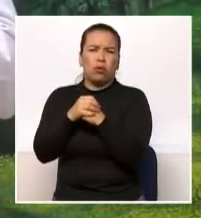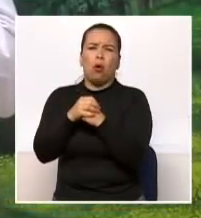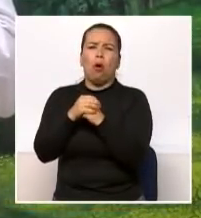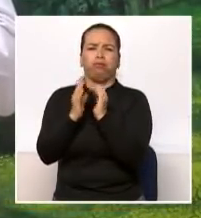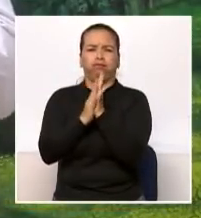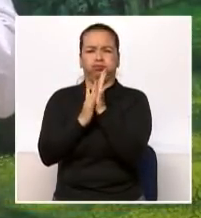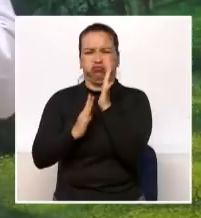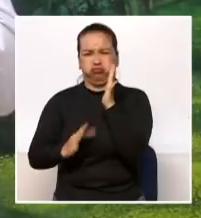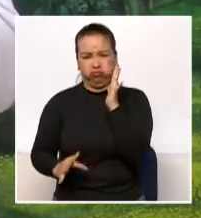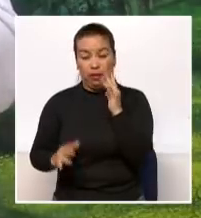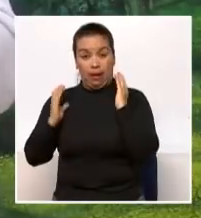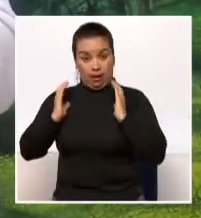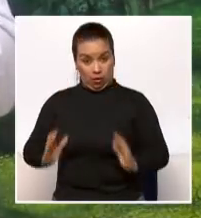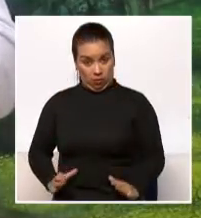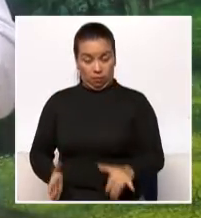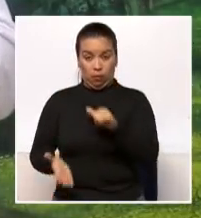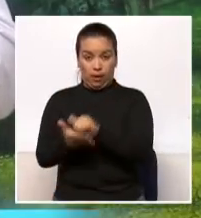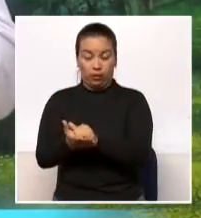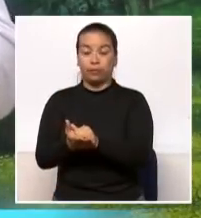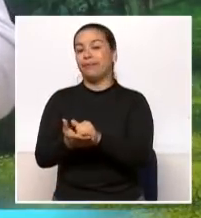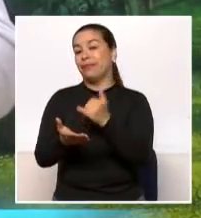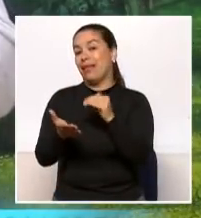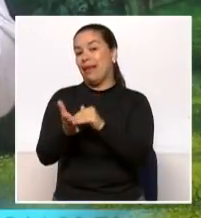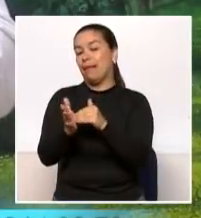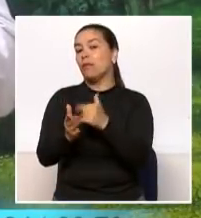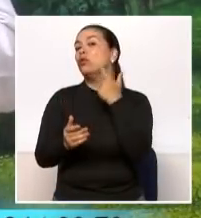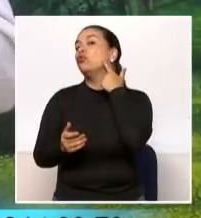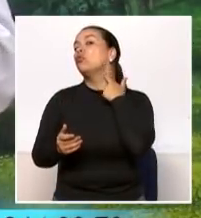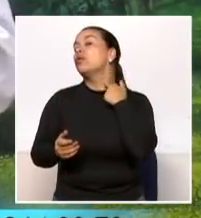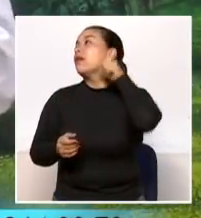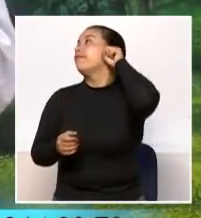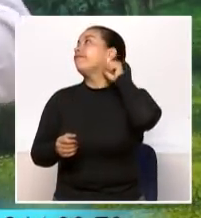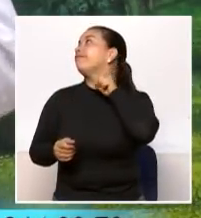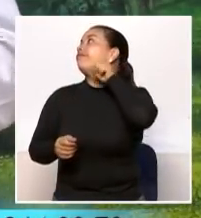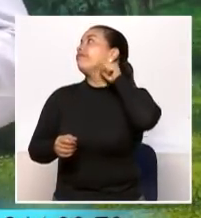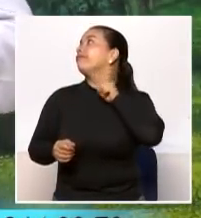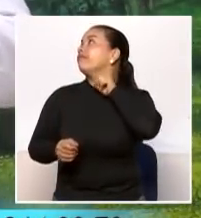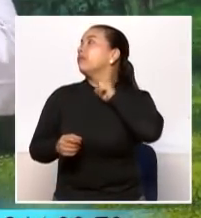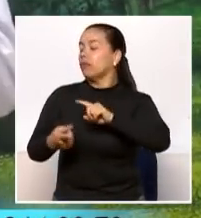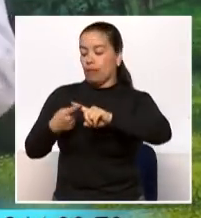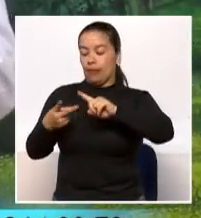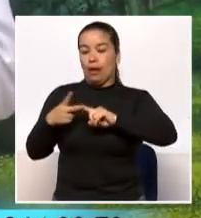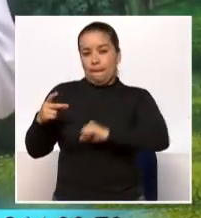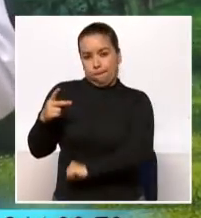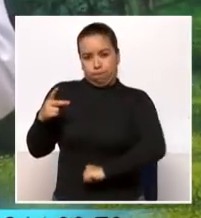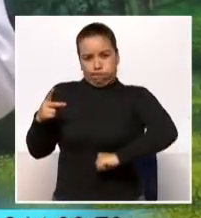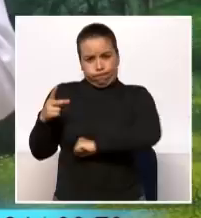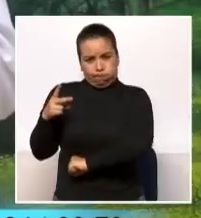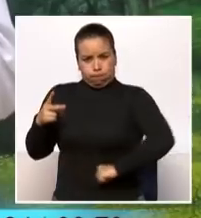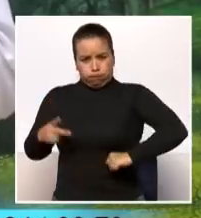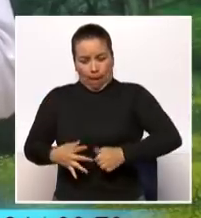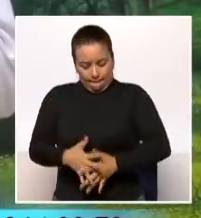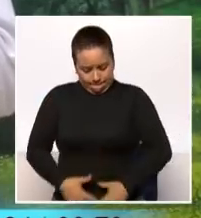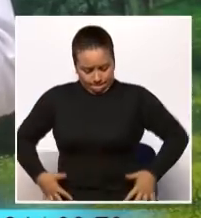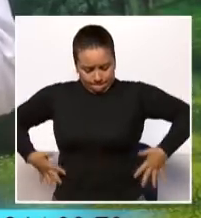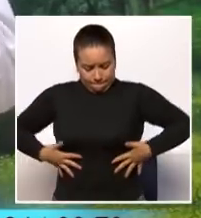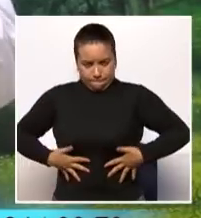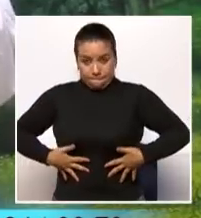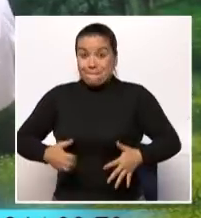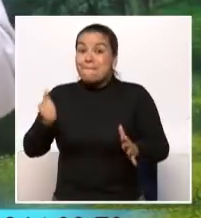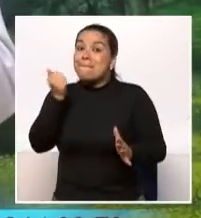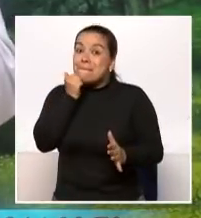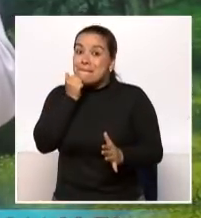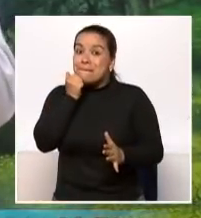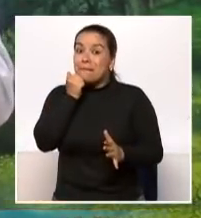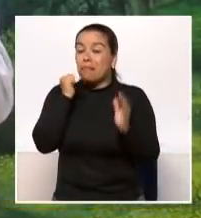cuerpo. Bueno, empecemos. En la tiroides se puede hacer ecografía, obviamente, en el hígado, en todos los órganos intraabdominales sólidos, ¿sí?